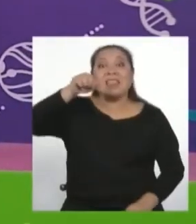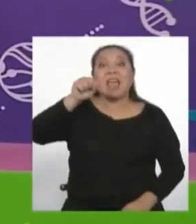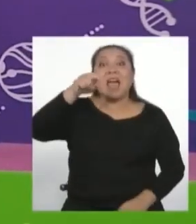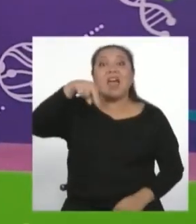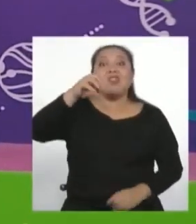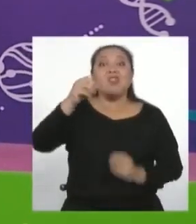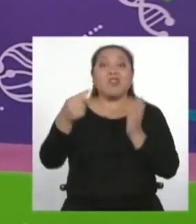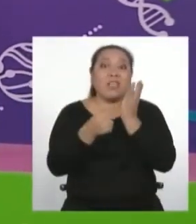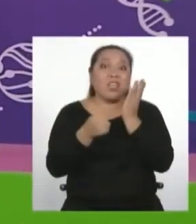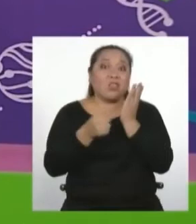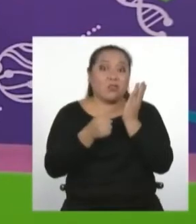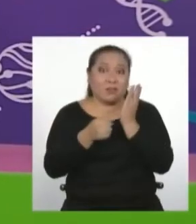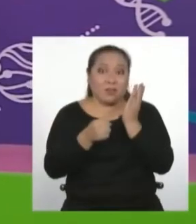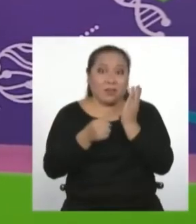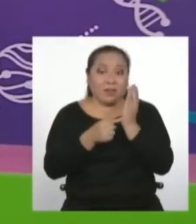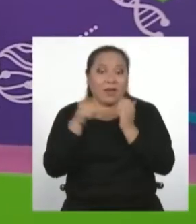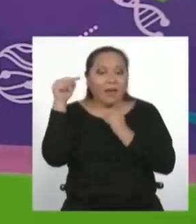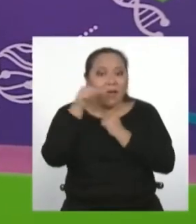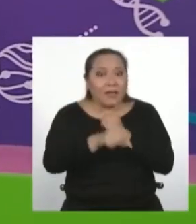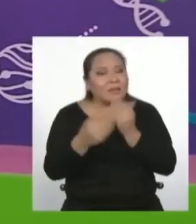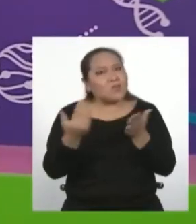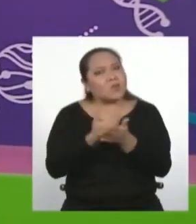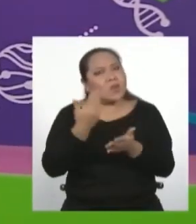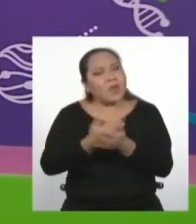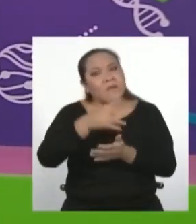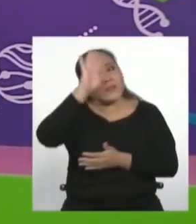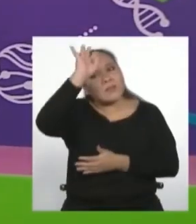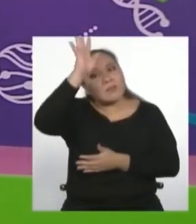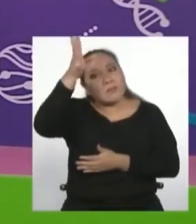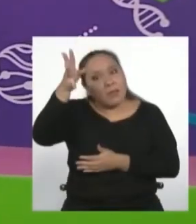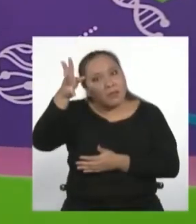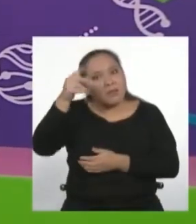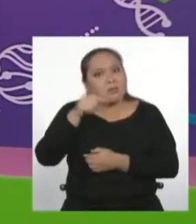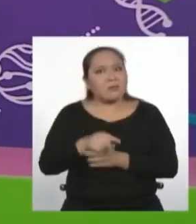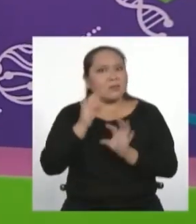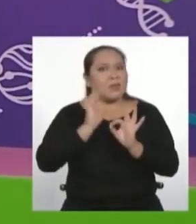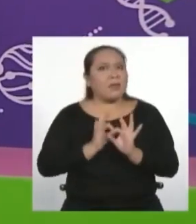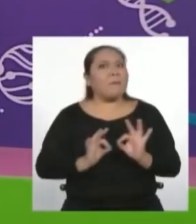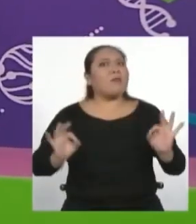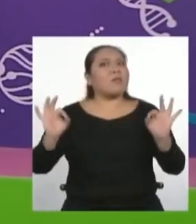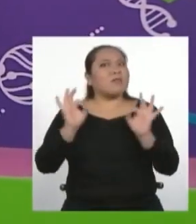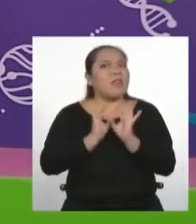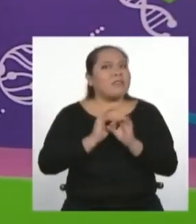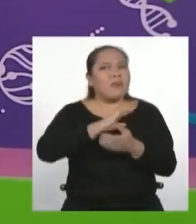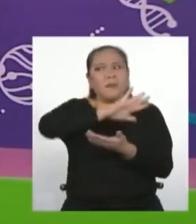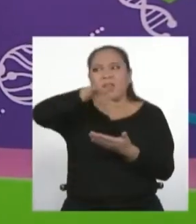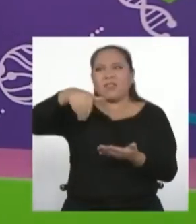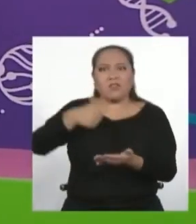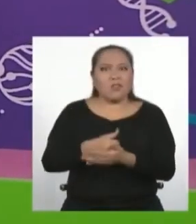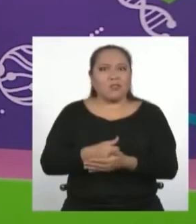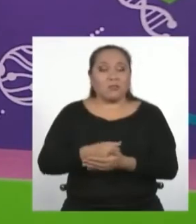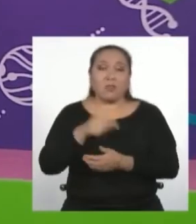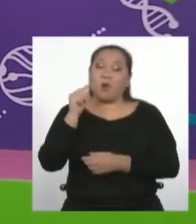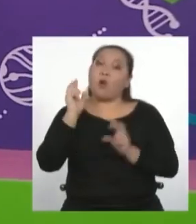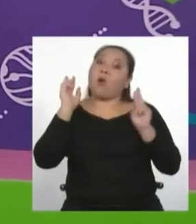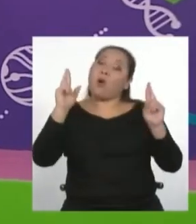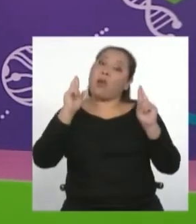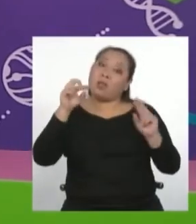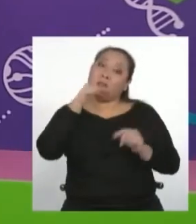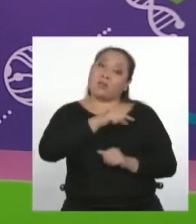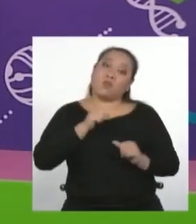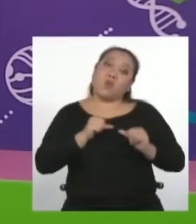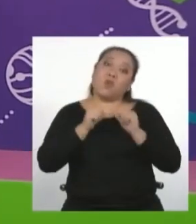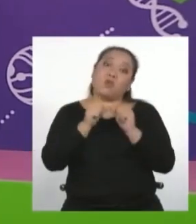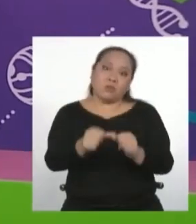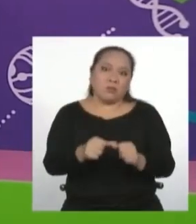como las que acabamos de ver tienen un impacto real y son ampliamente beneficiosos para todos. Esperemos que esta tendencia se mantenga y podamos